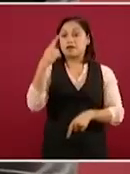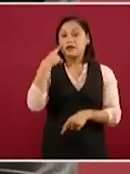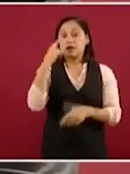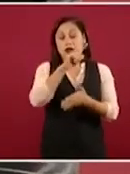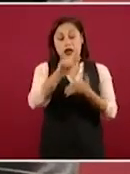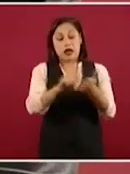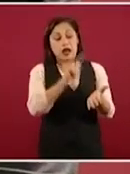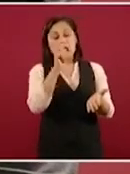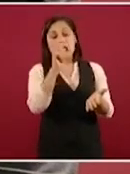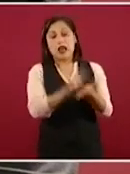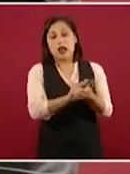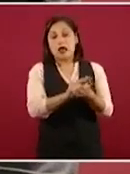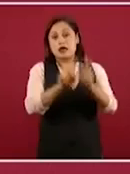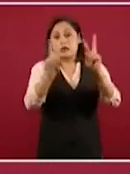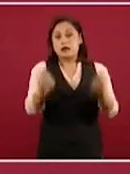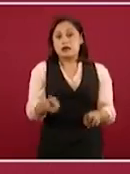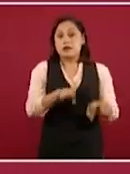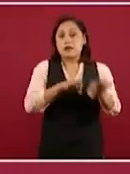laboral